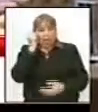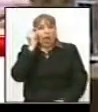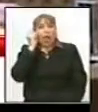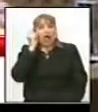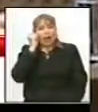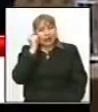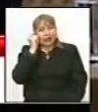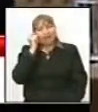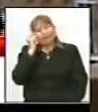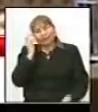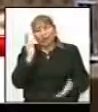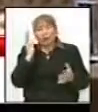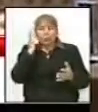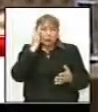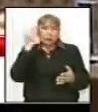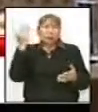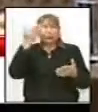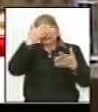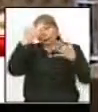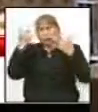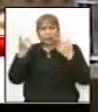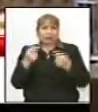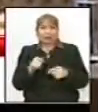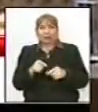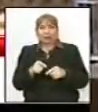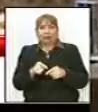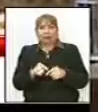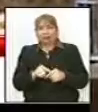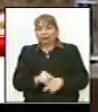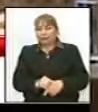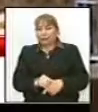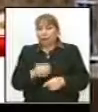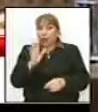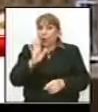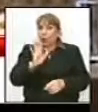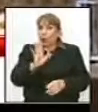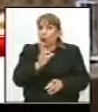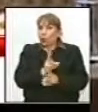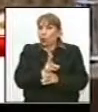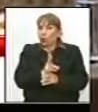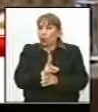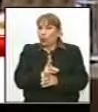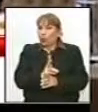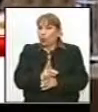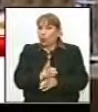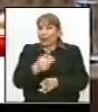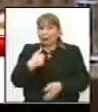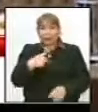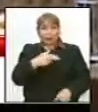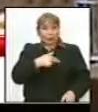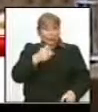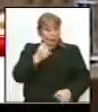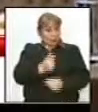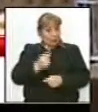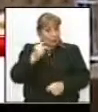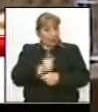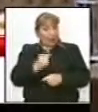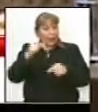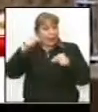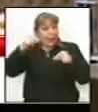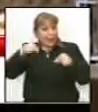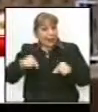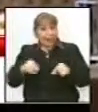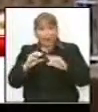de repente, un lapsus mentis, pero no en este caso. Y ojo, que quienes hemos trabajado acá en este